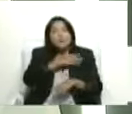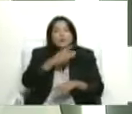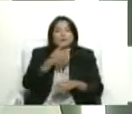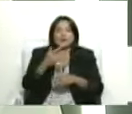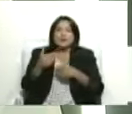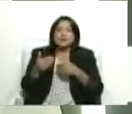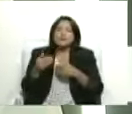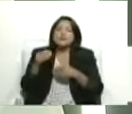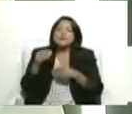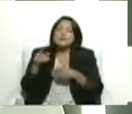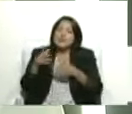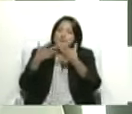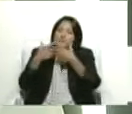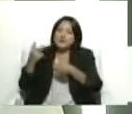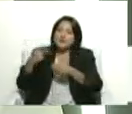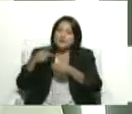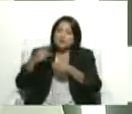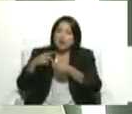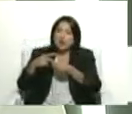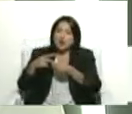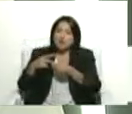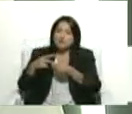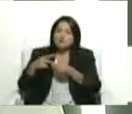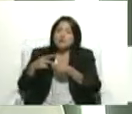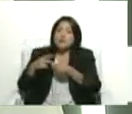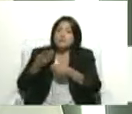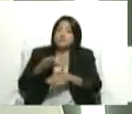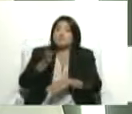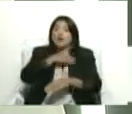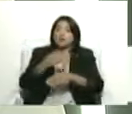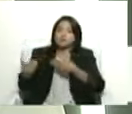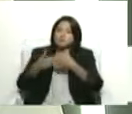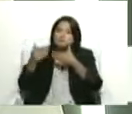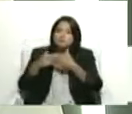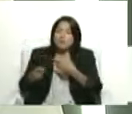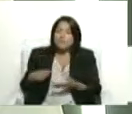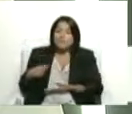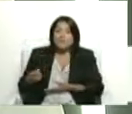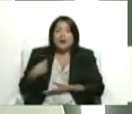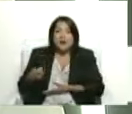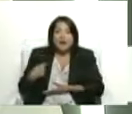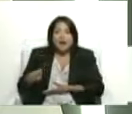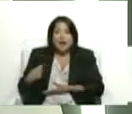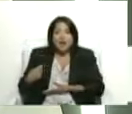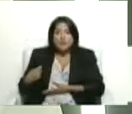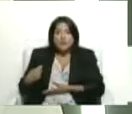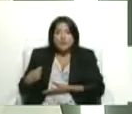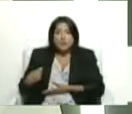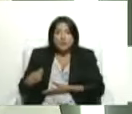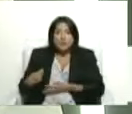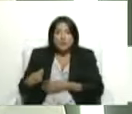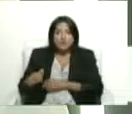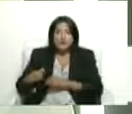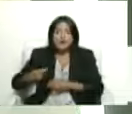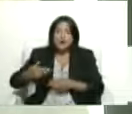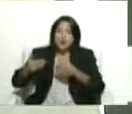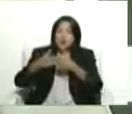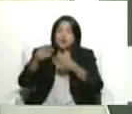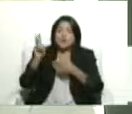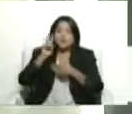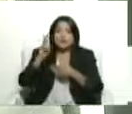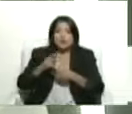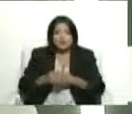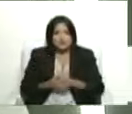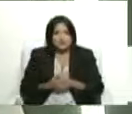de la ExxonMobil, denunciaba el presidente Nicolás Maduro, que está pagando mucho dinero para ir en contra de nuestra campaña,